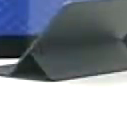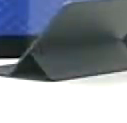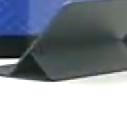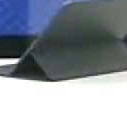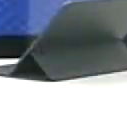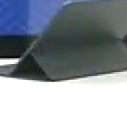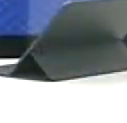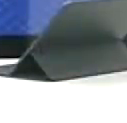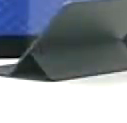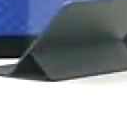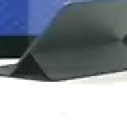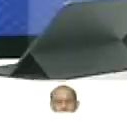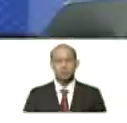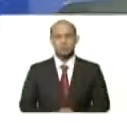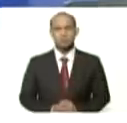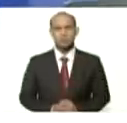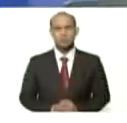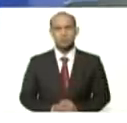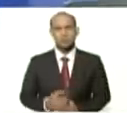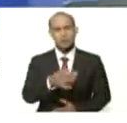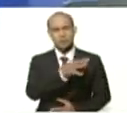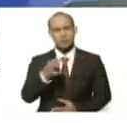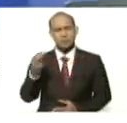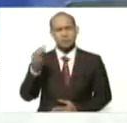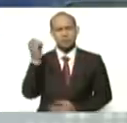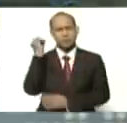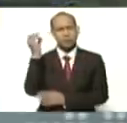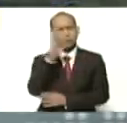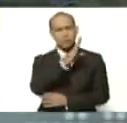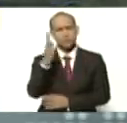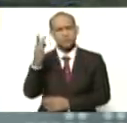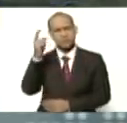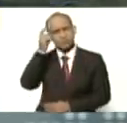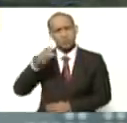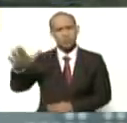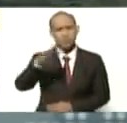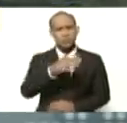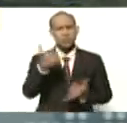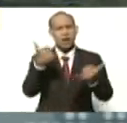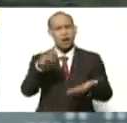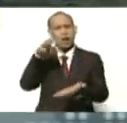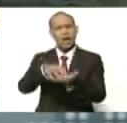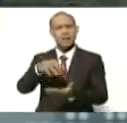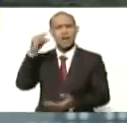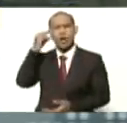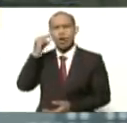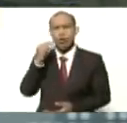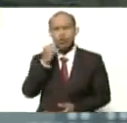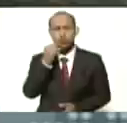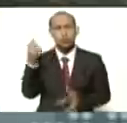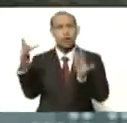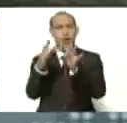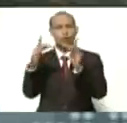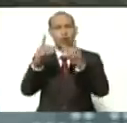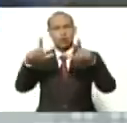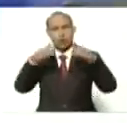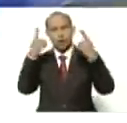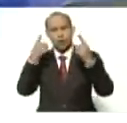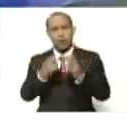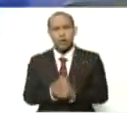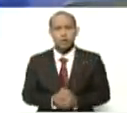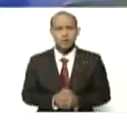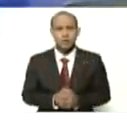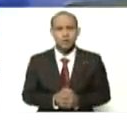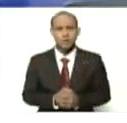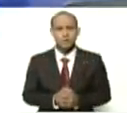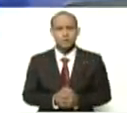excelente congreso bicentenario de los pueblos vámonos al estado sucre y mantenemos el contacto con la guaira allá en el morro